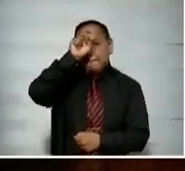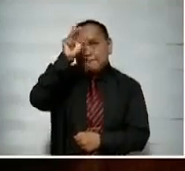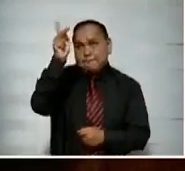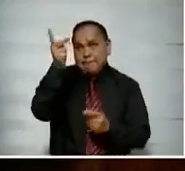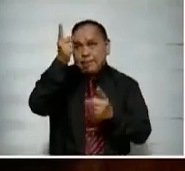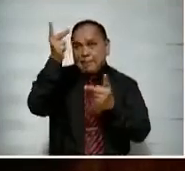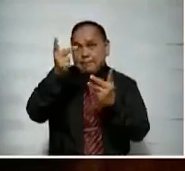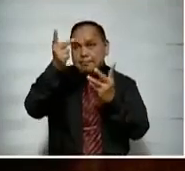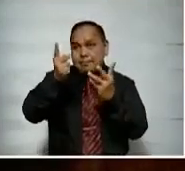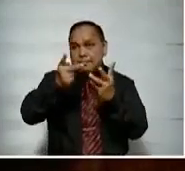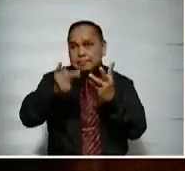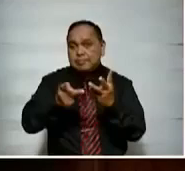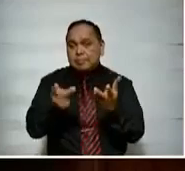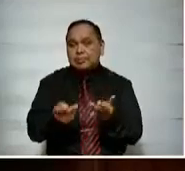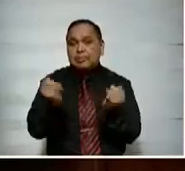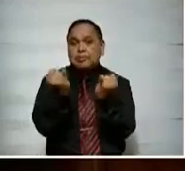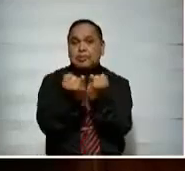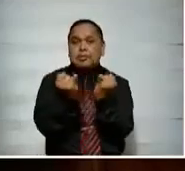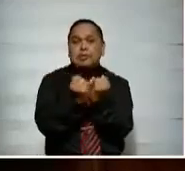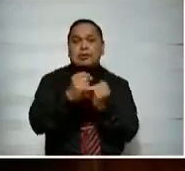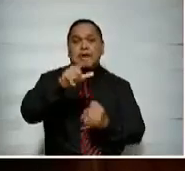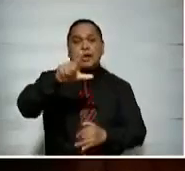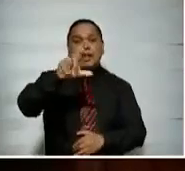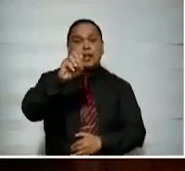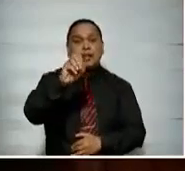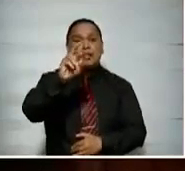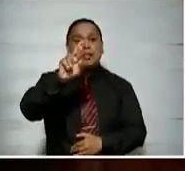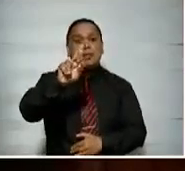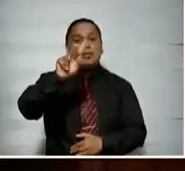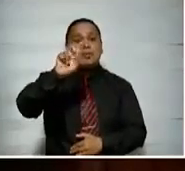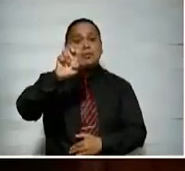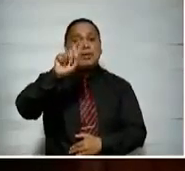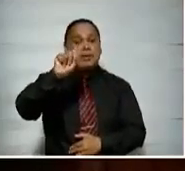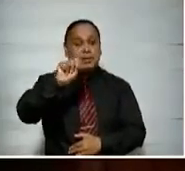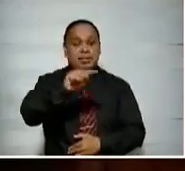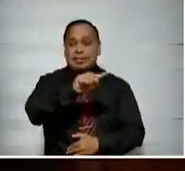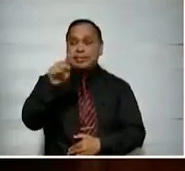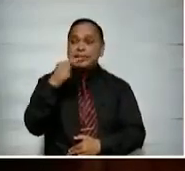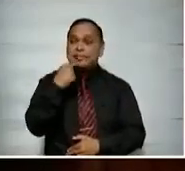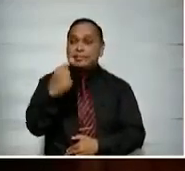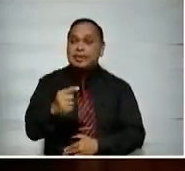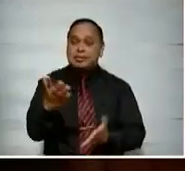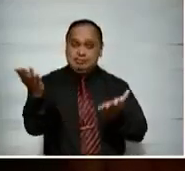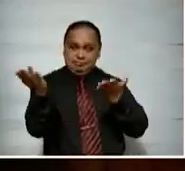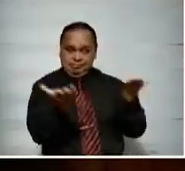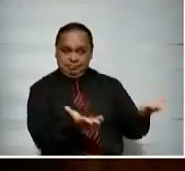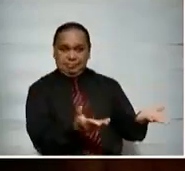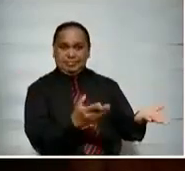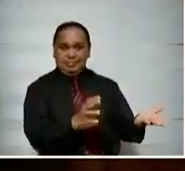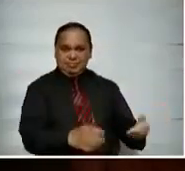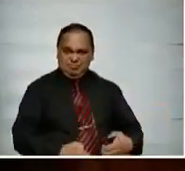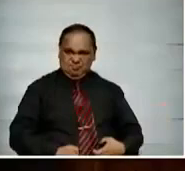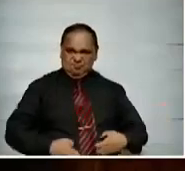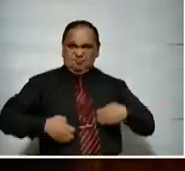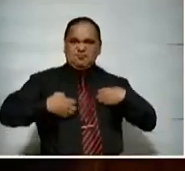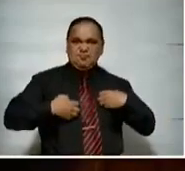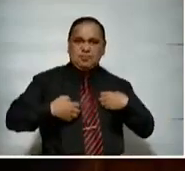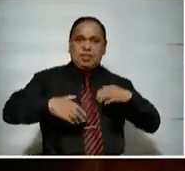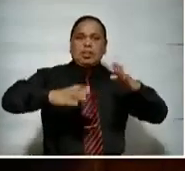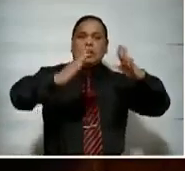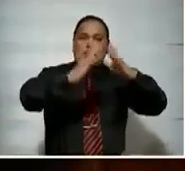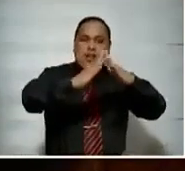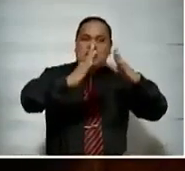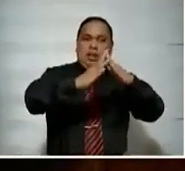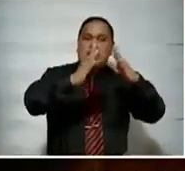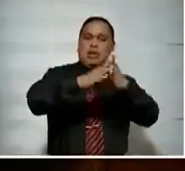televisión. Y tenían a Loretito de Mola, pues, ¿qué pasó? No, por eso es el enojo. ¿Cómo compras casas? Que dice